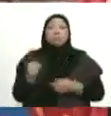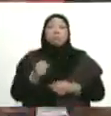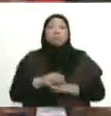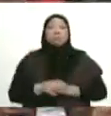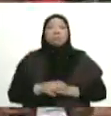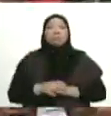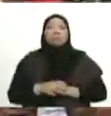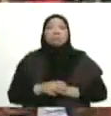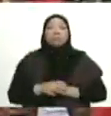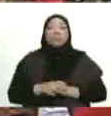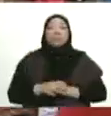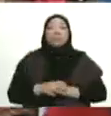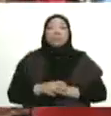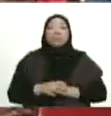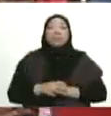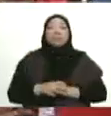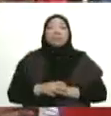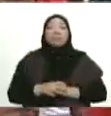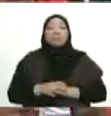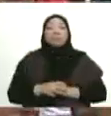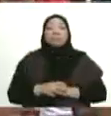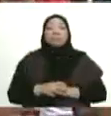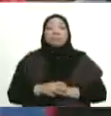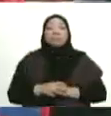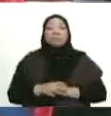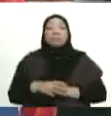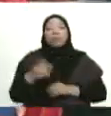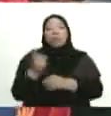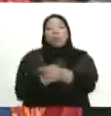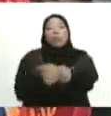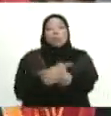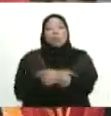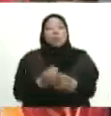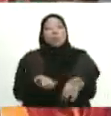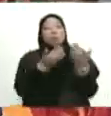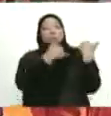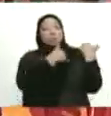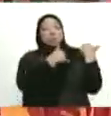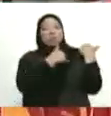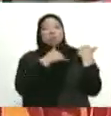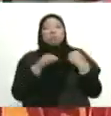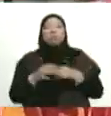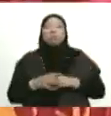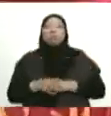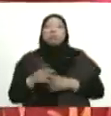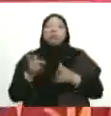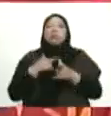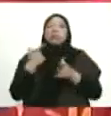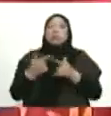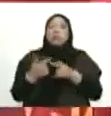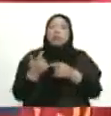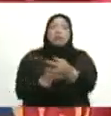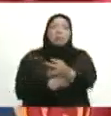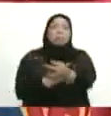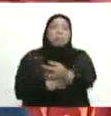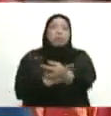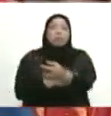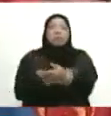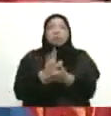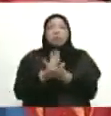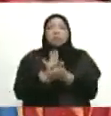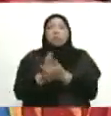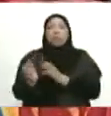ustedes. Ah, tu hermano es responsable. Bueno, entonces, hermanos y hermanas,